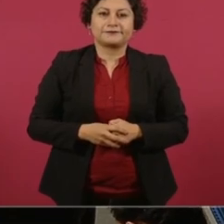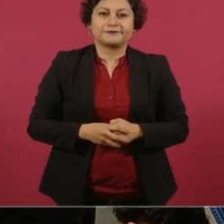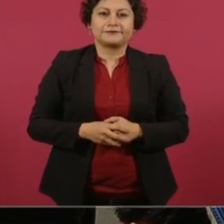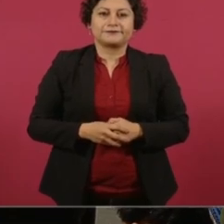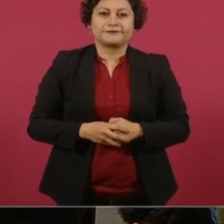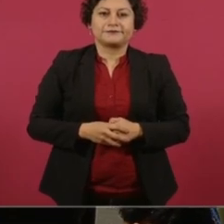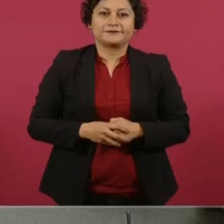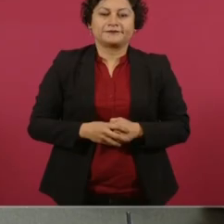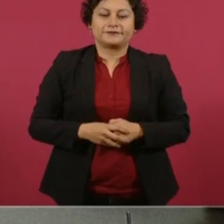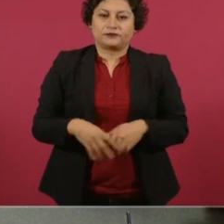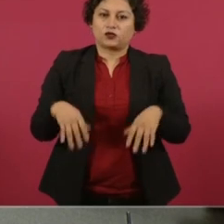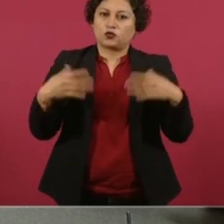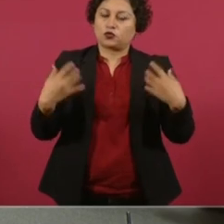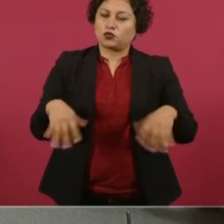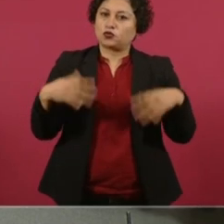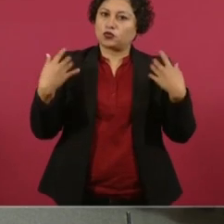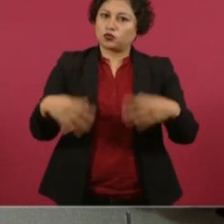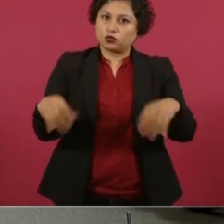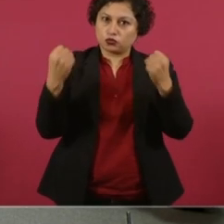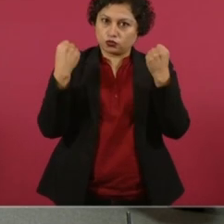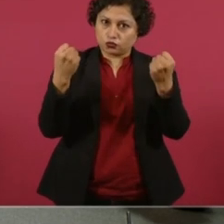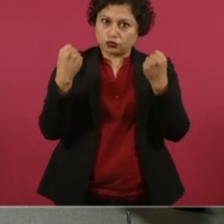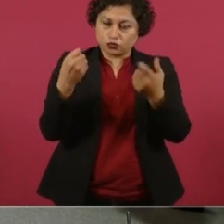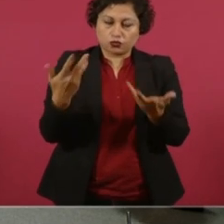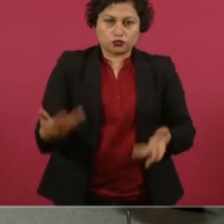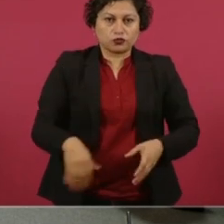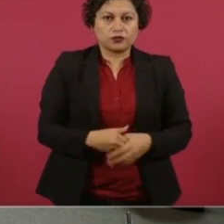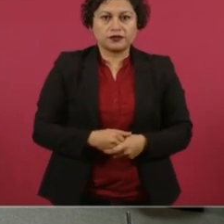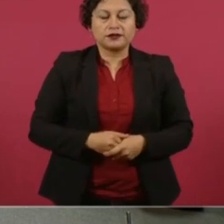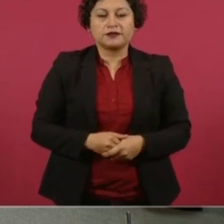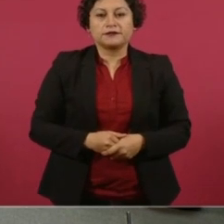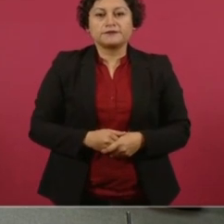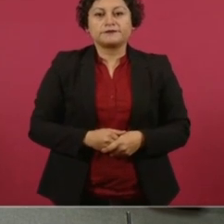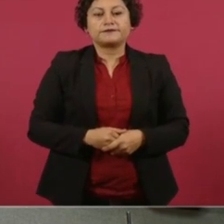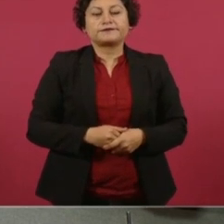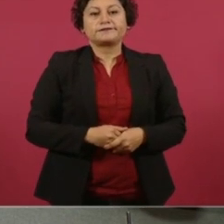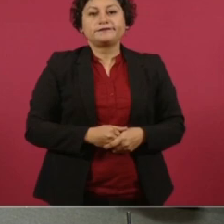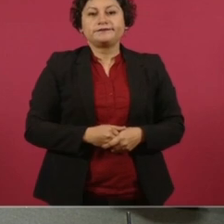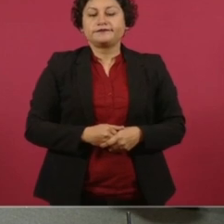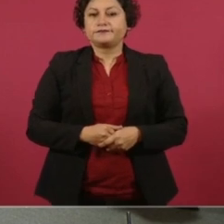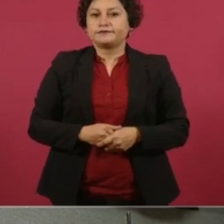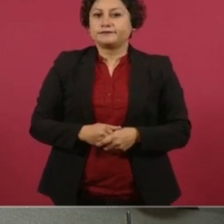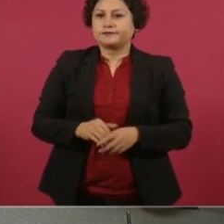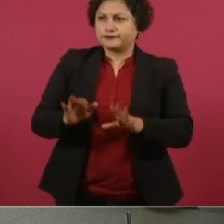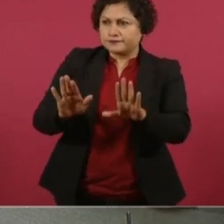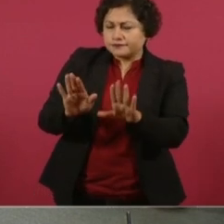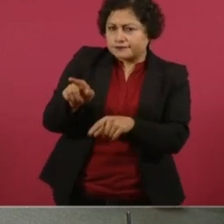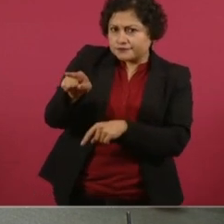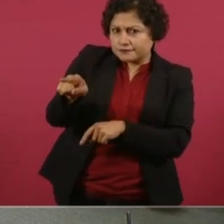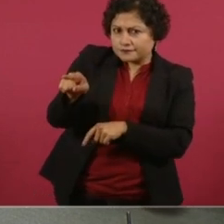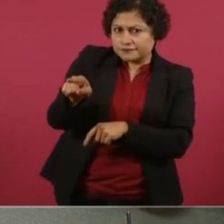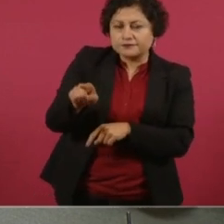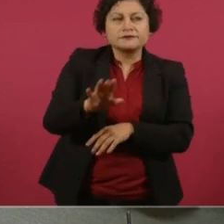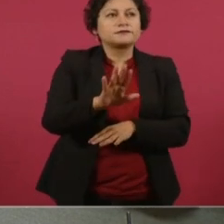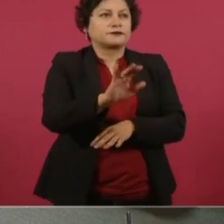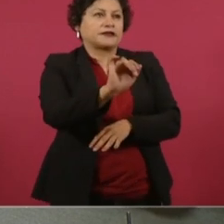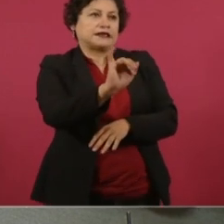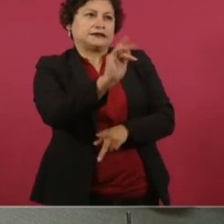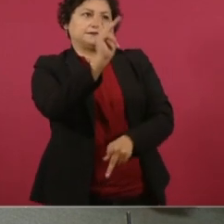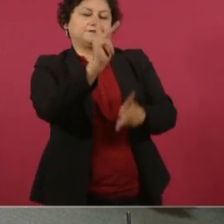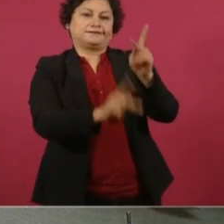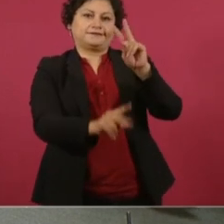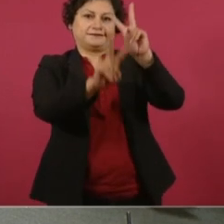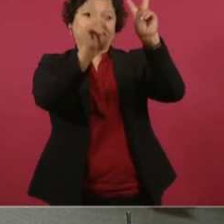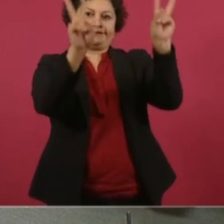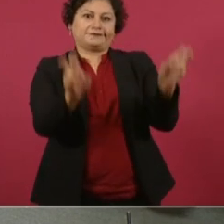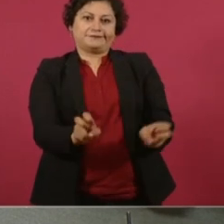Está durísimo, ¿eh? Bueno, presidente. O sea, pero sí. Si... Me preguntaste sobre... Sí, salario y, salario.